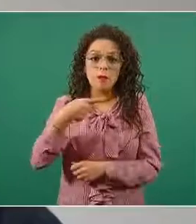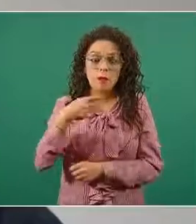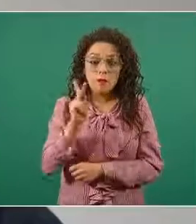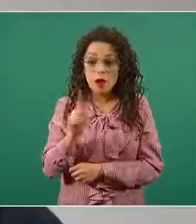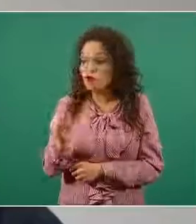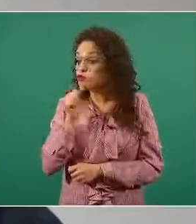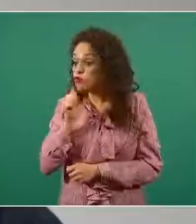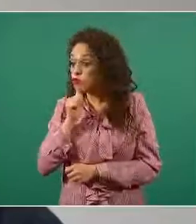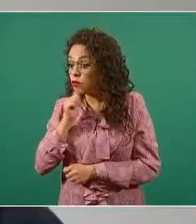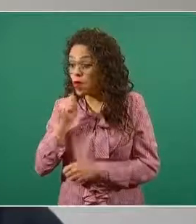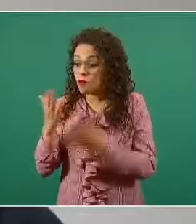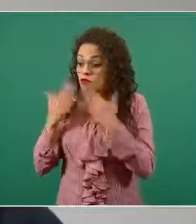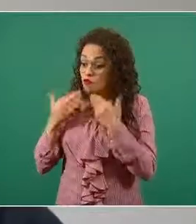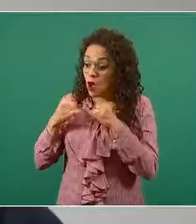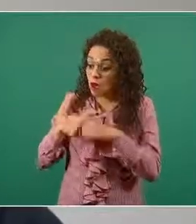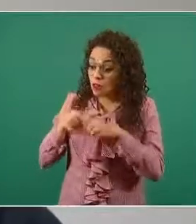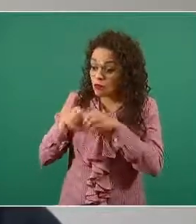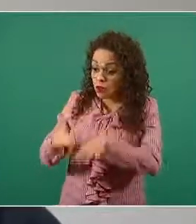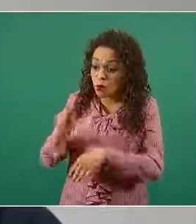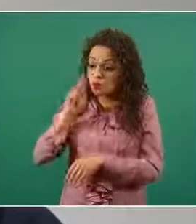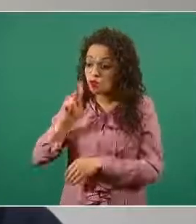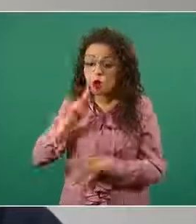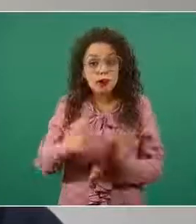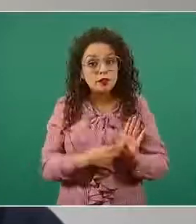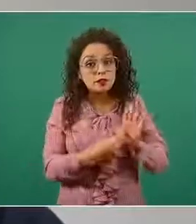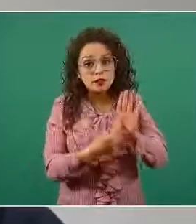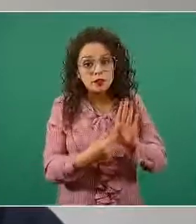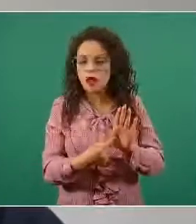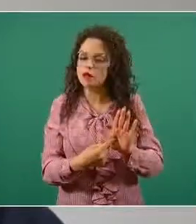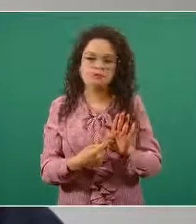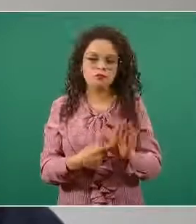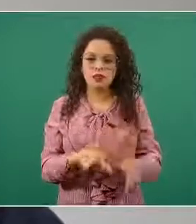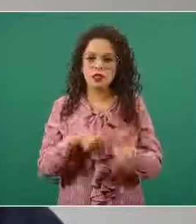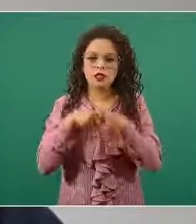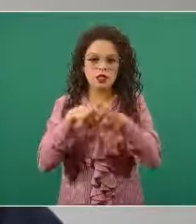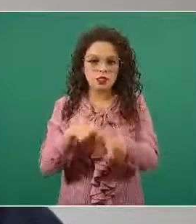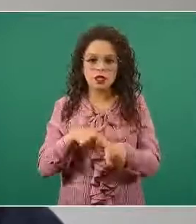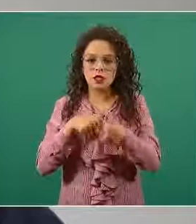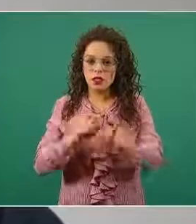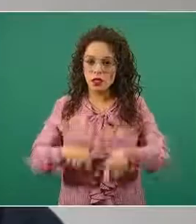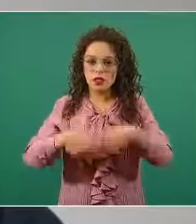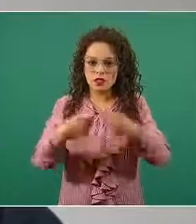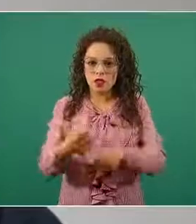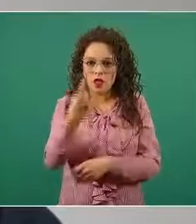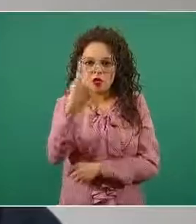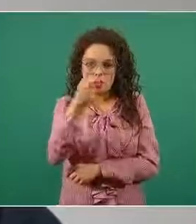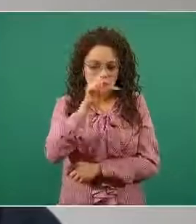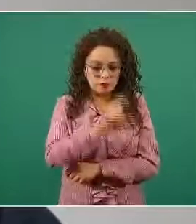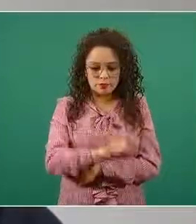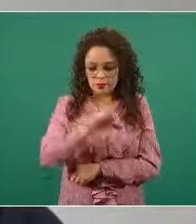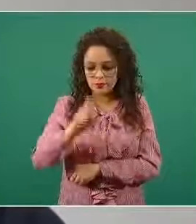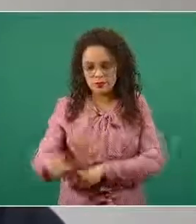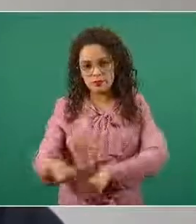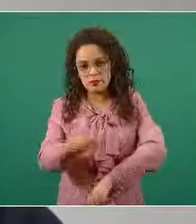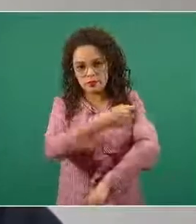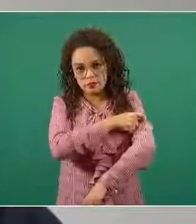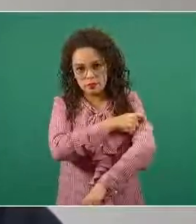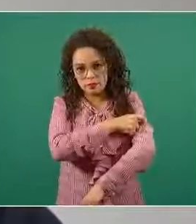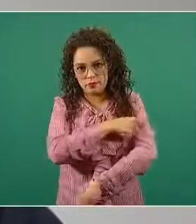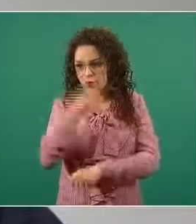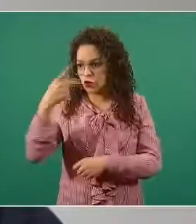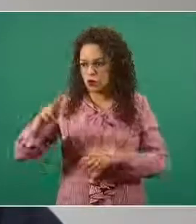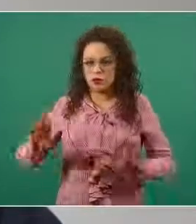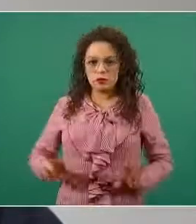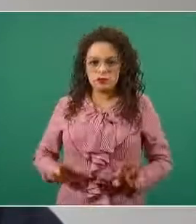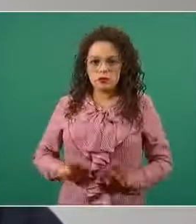esta información o estas evidencias, se continuará aplicando las 2 dosis que las vacunas que así lo